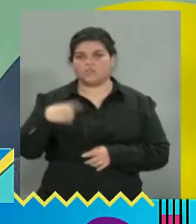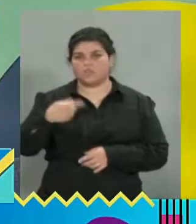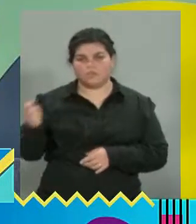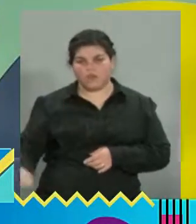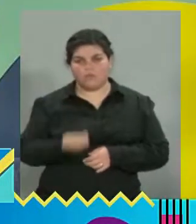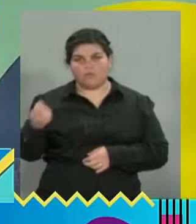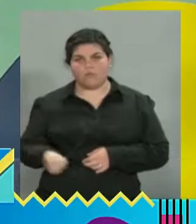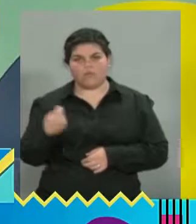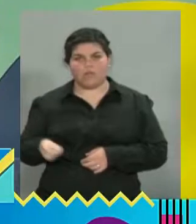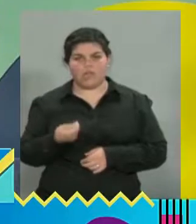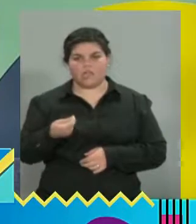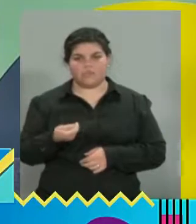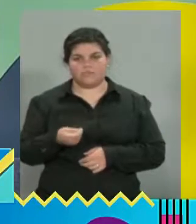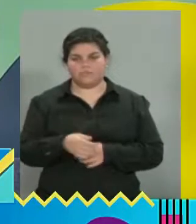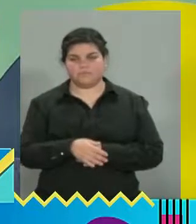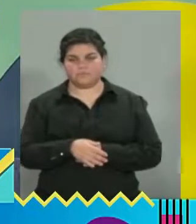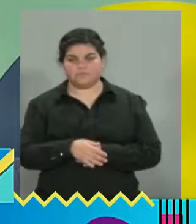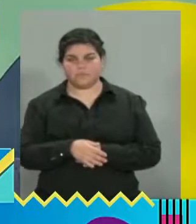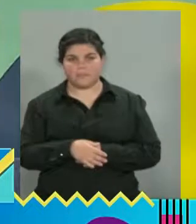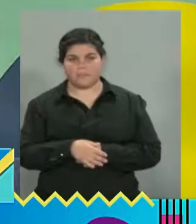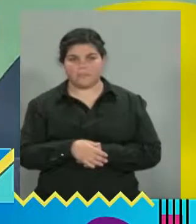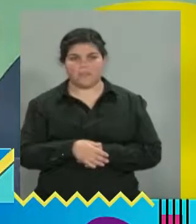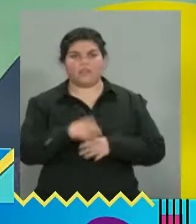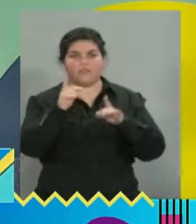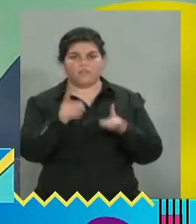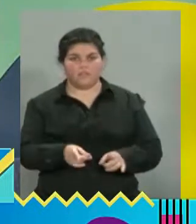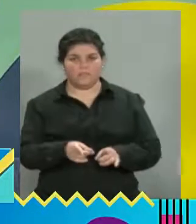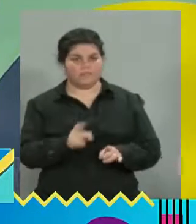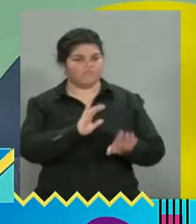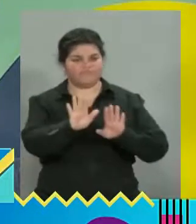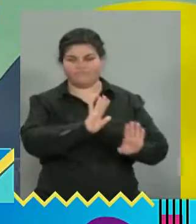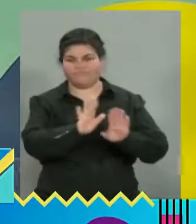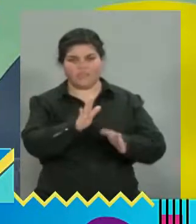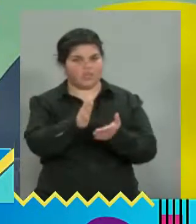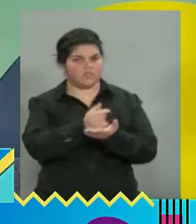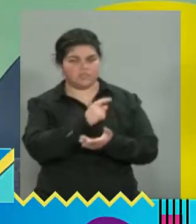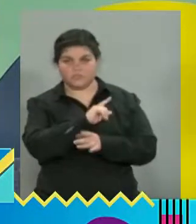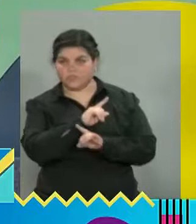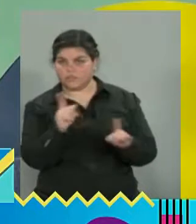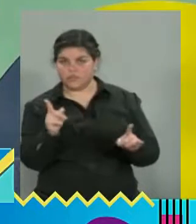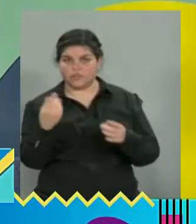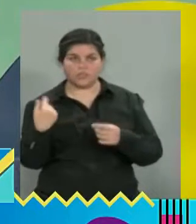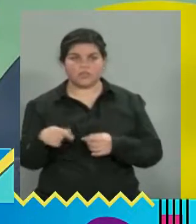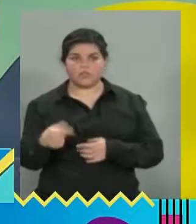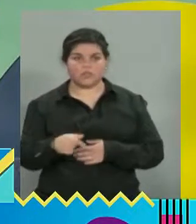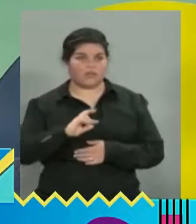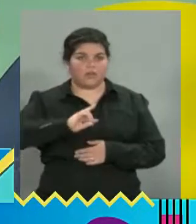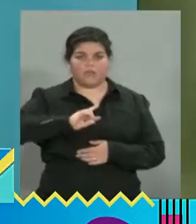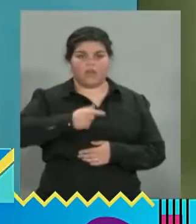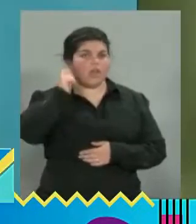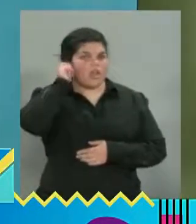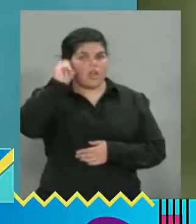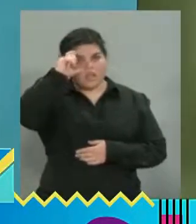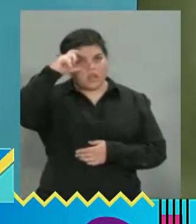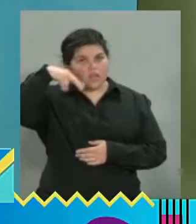la mayoría de los casos. Y también hay una fuerte resistencia a aceptar a las personas con su expresión de género como